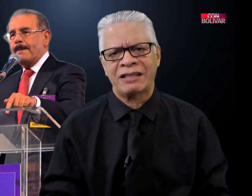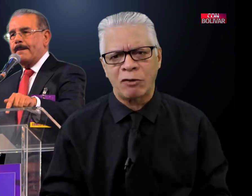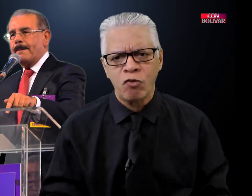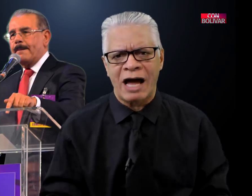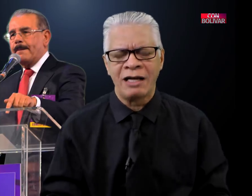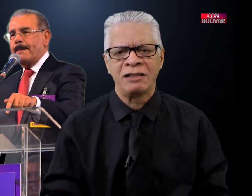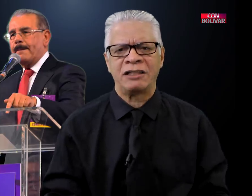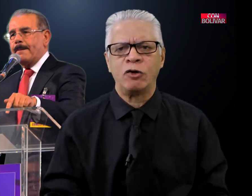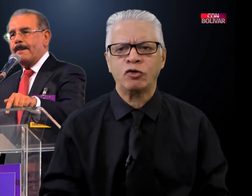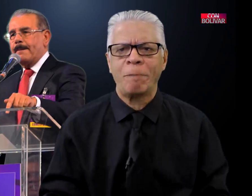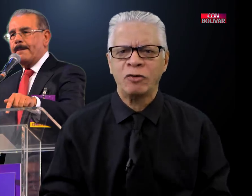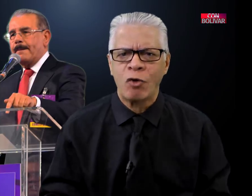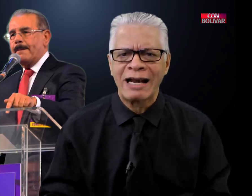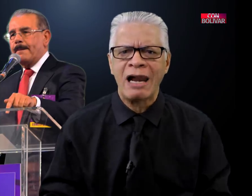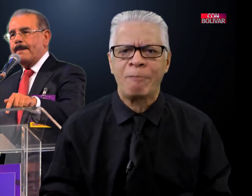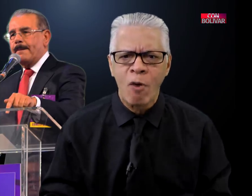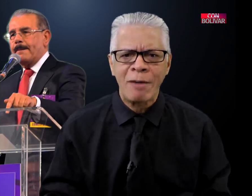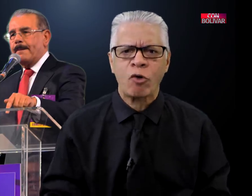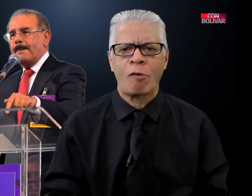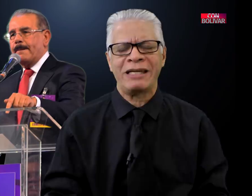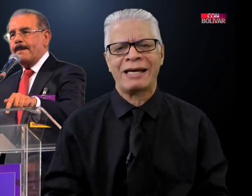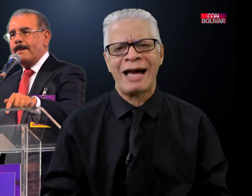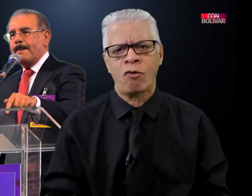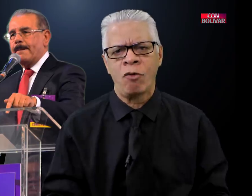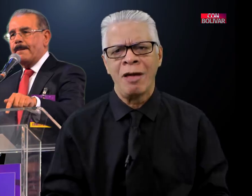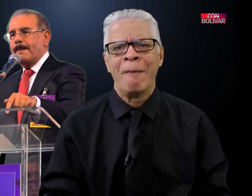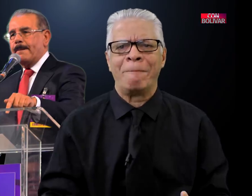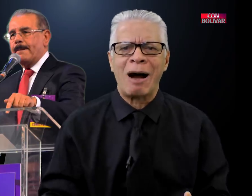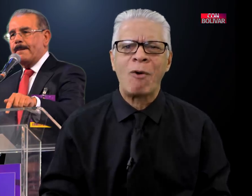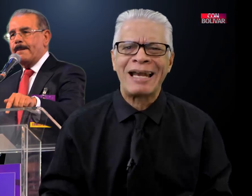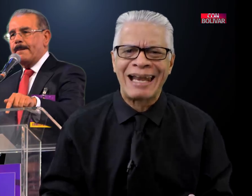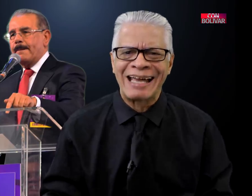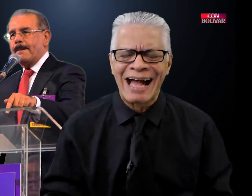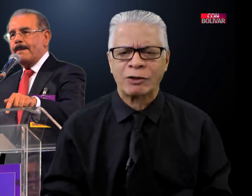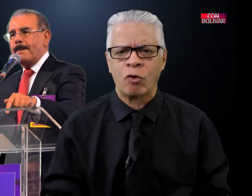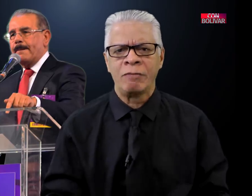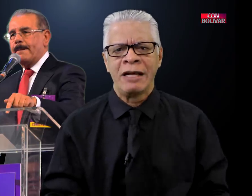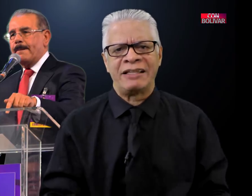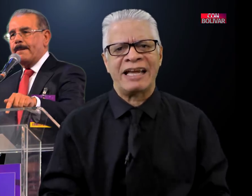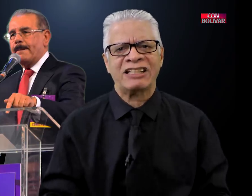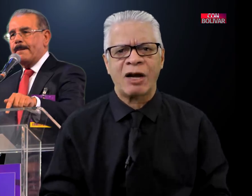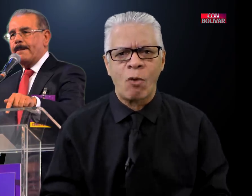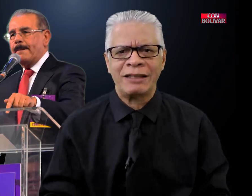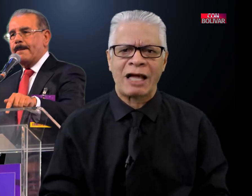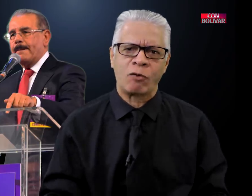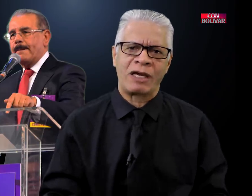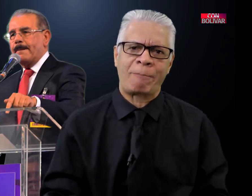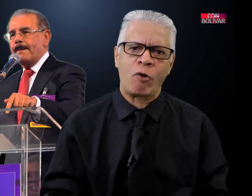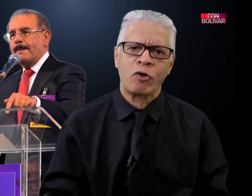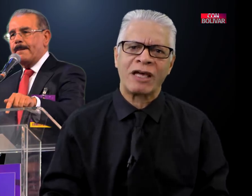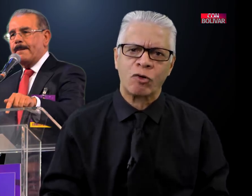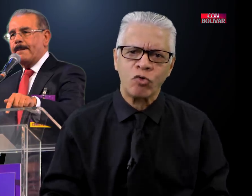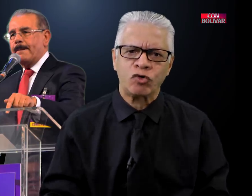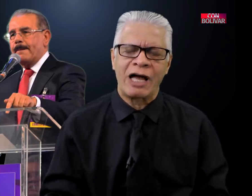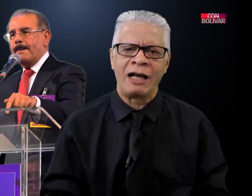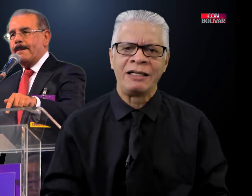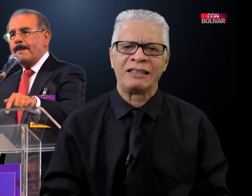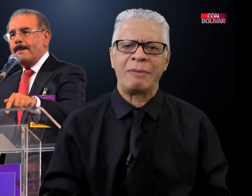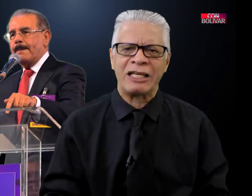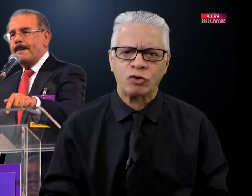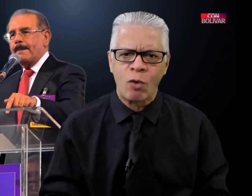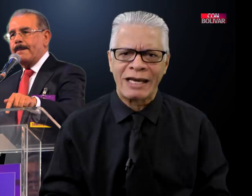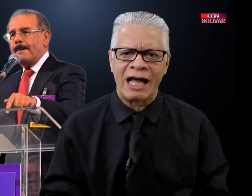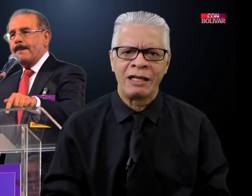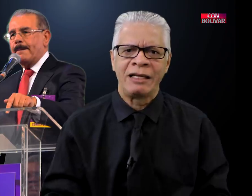una dictadura, sino subyugar al pueblo dominicano bajo el alegato de que se cuenta con el apoyo de Rusia,